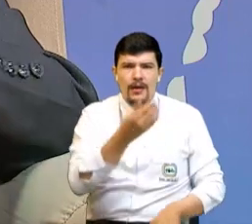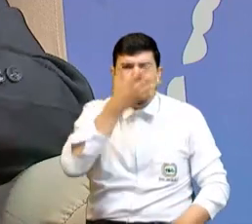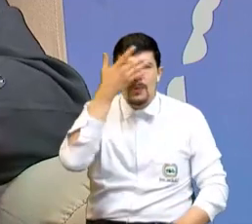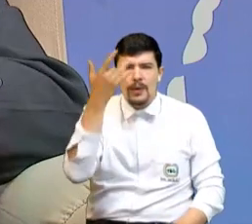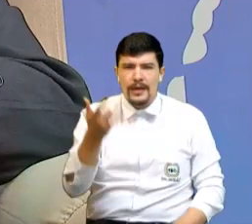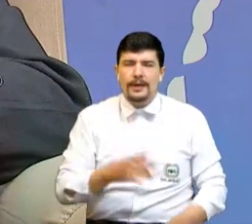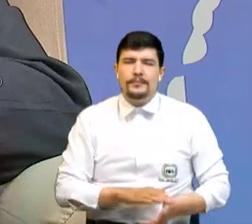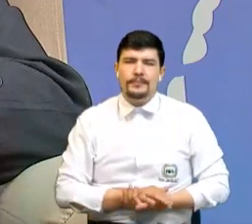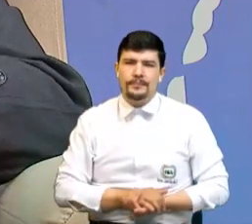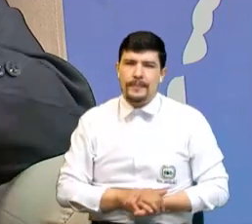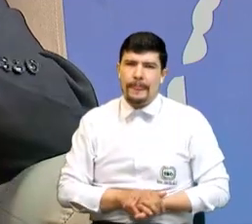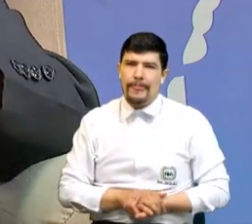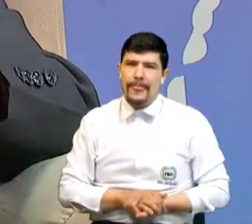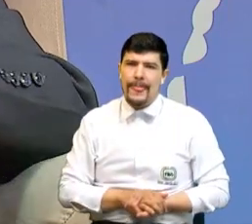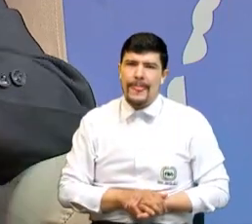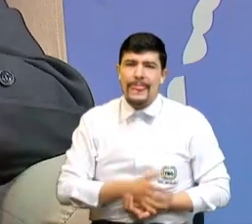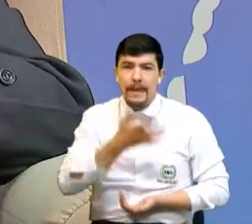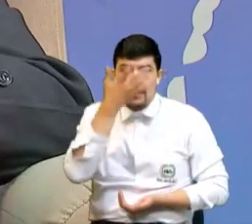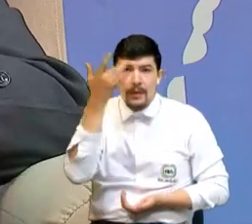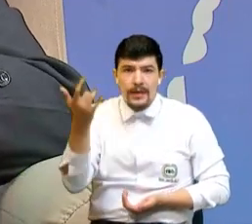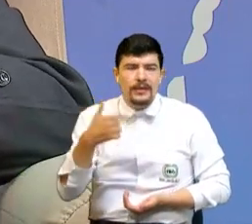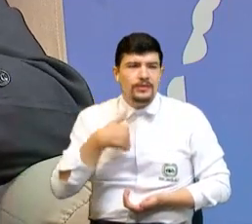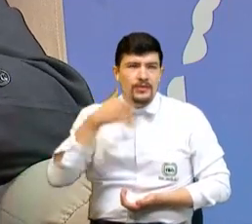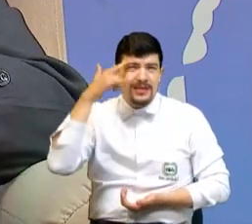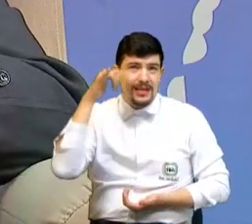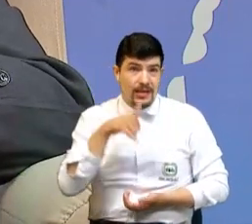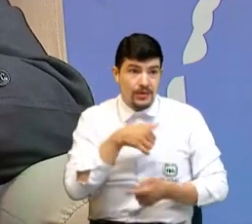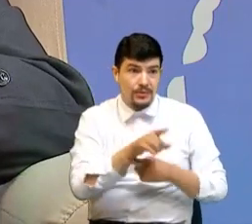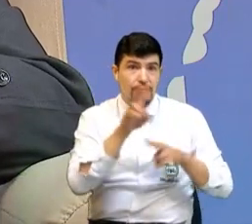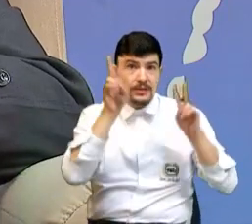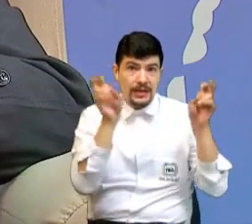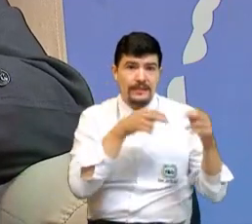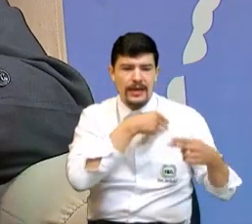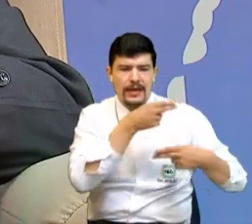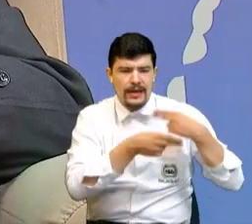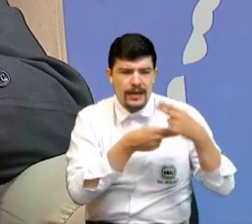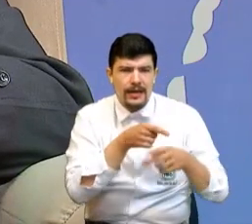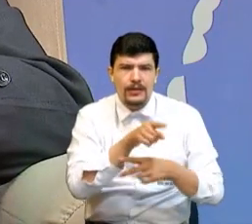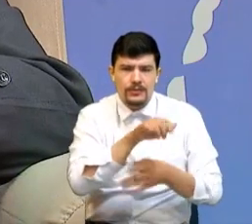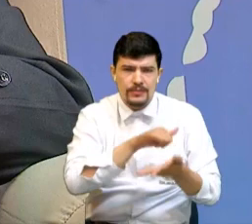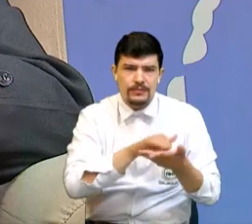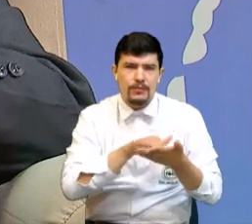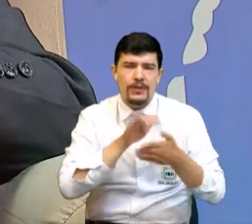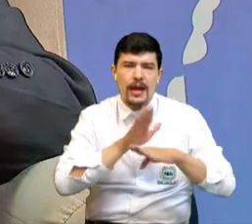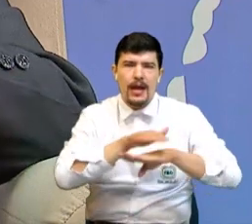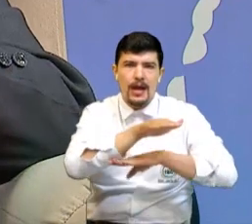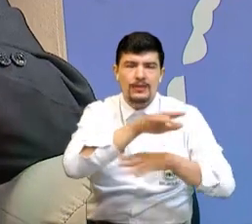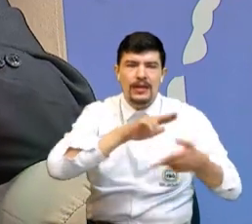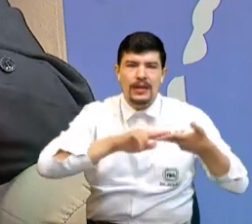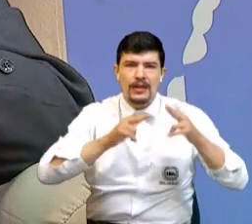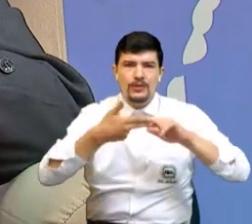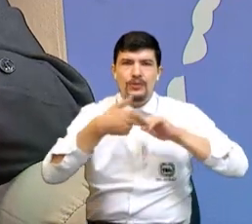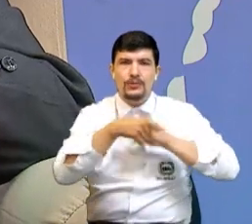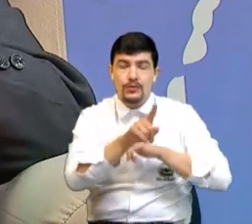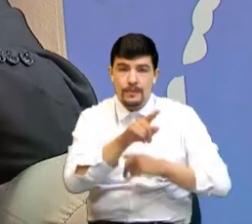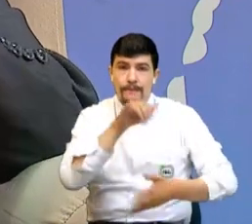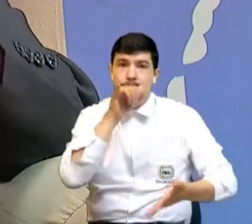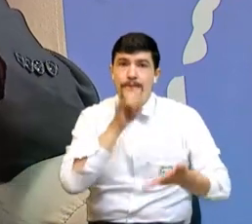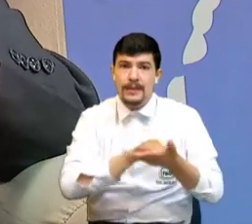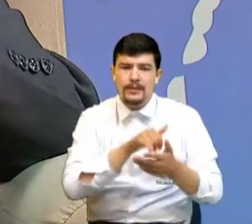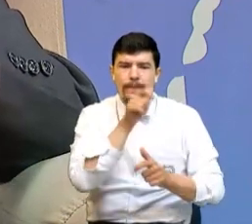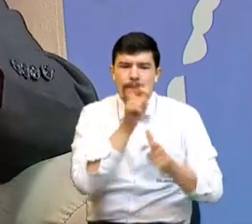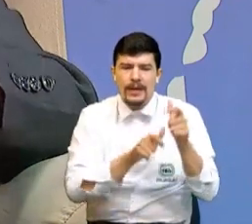ahí creo que en materia sucesoral existen unas causales respecto de las cuales